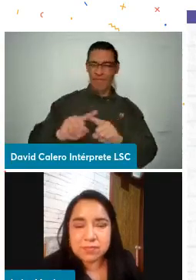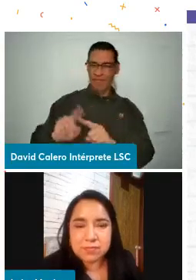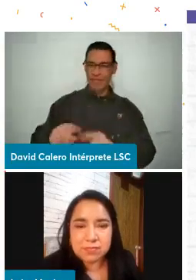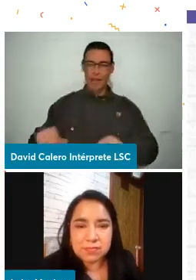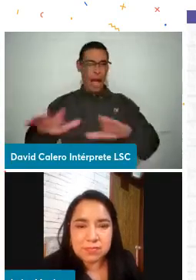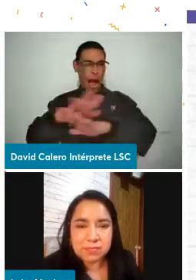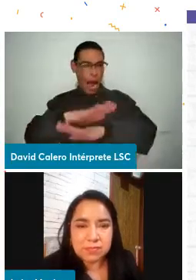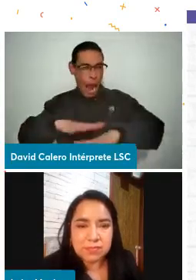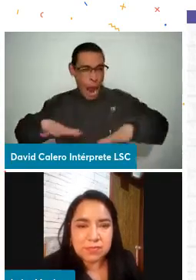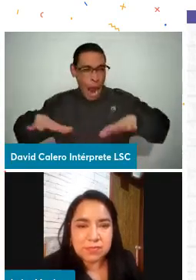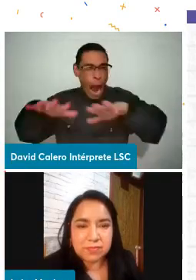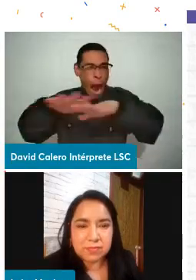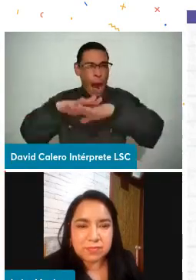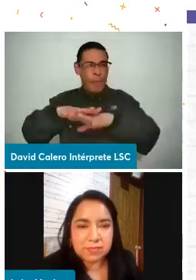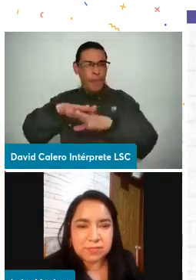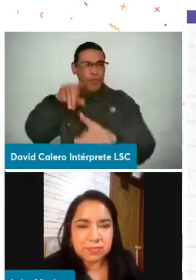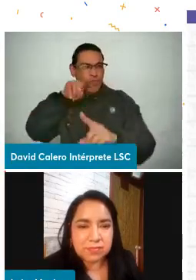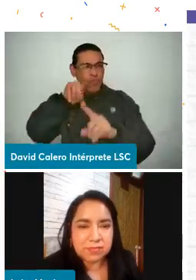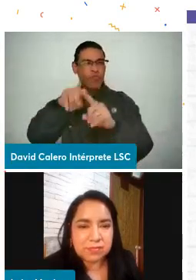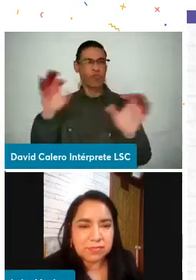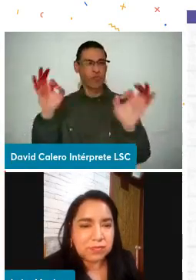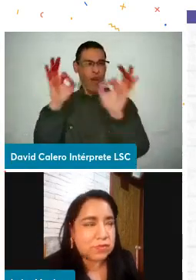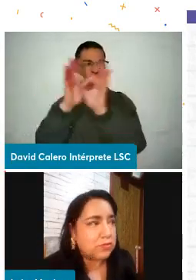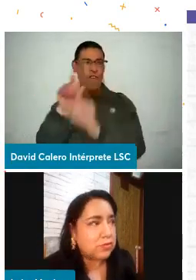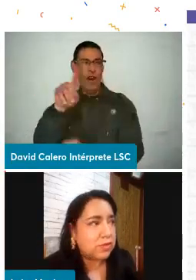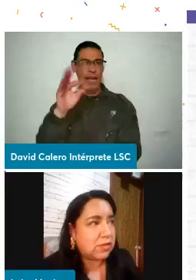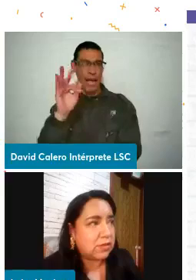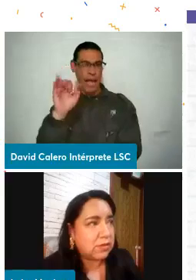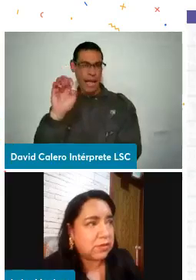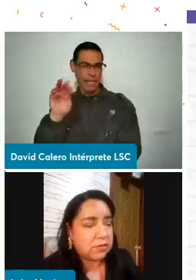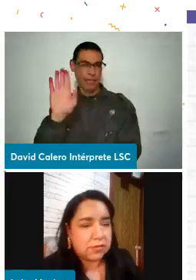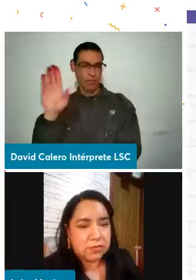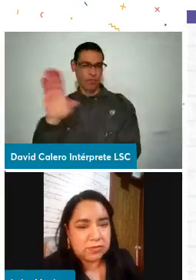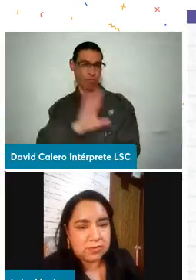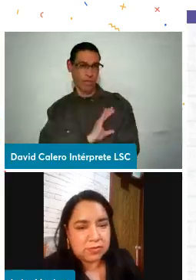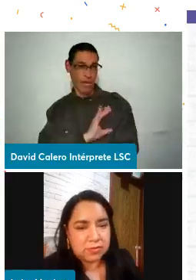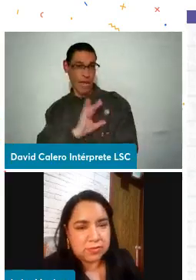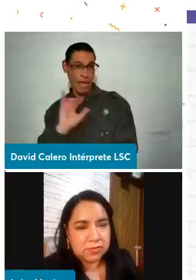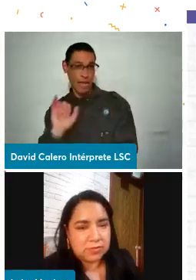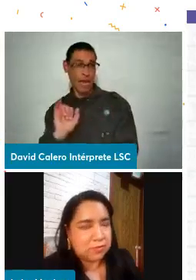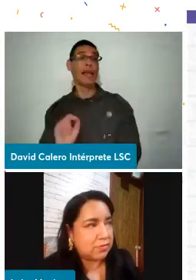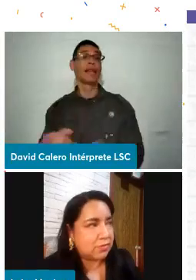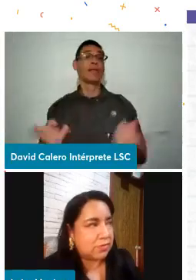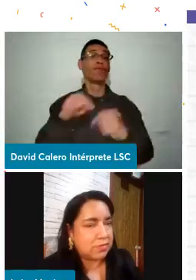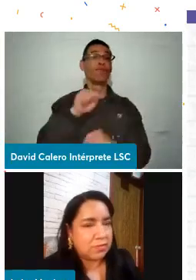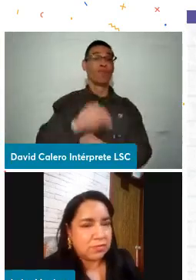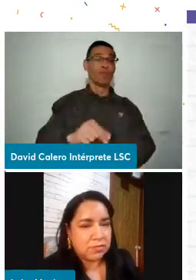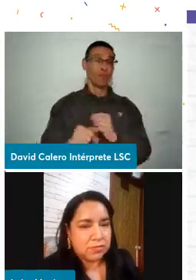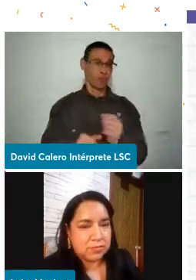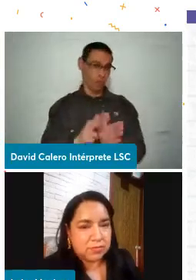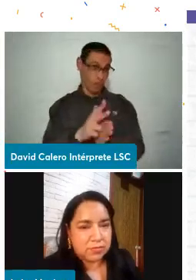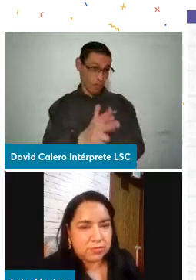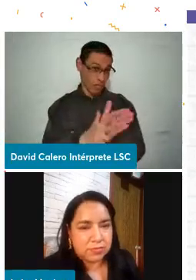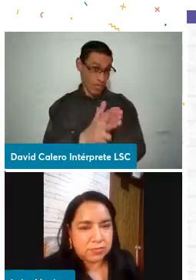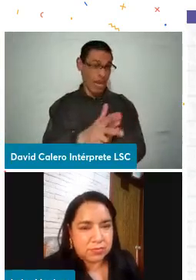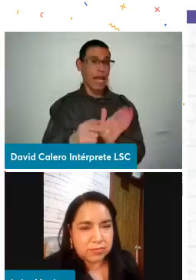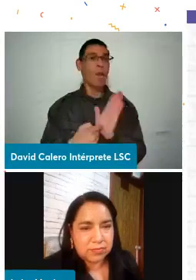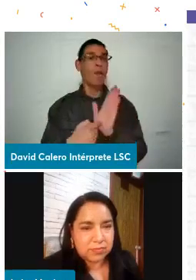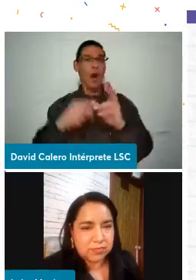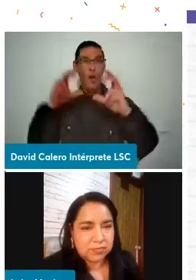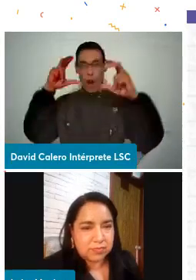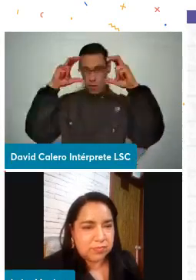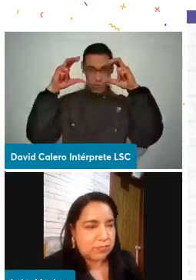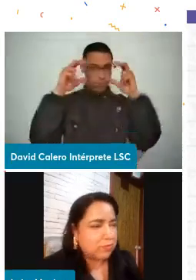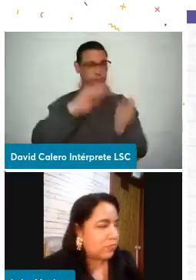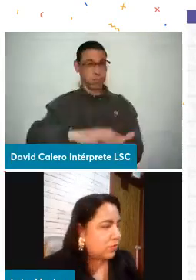aprendizaje con enfoque STEM desde Cali y ahora vemos como en la realidad aumentada desde Chiquinquirá. Son tres